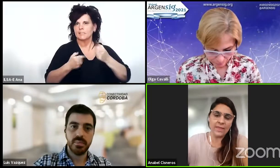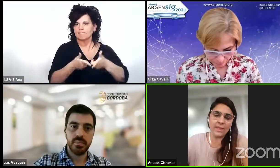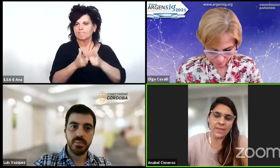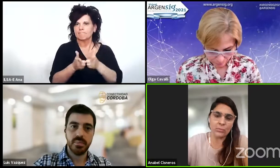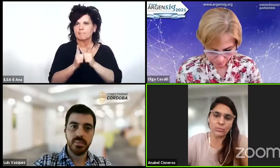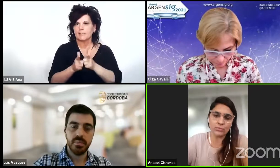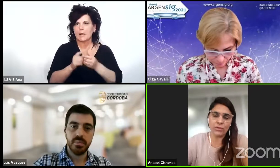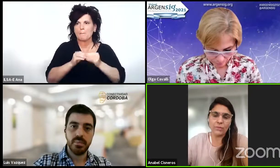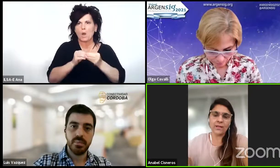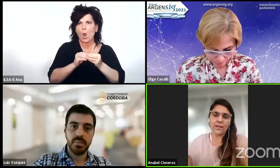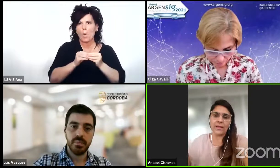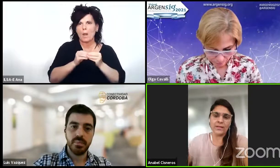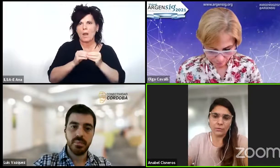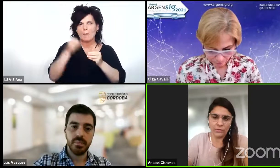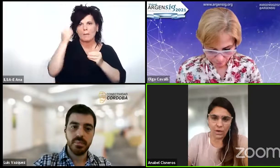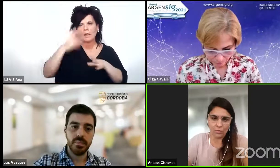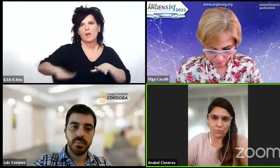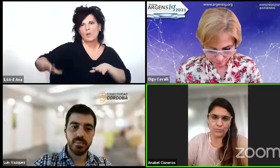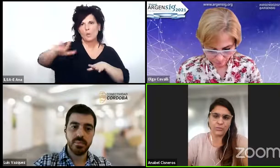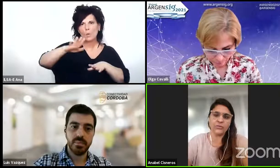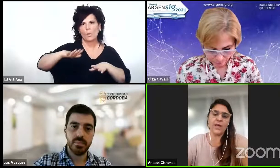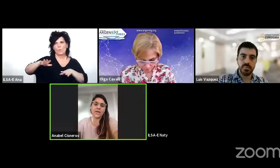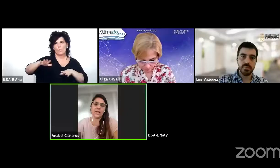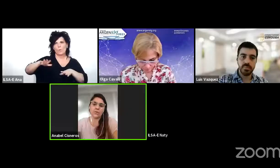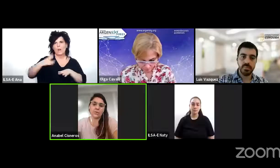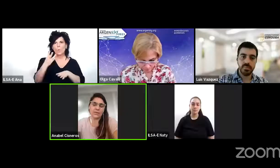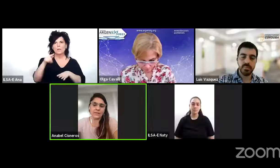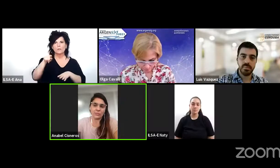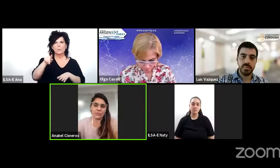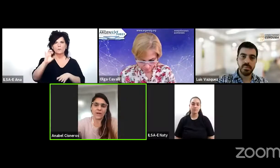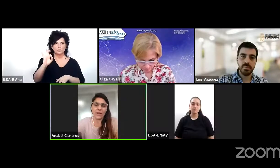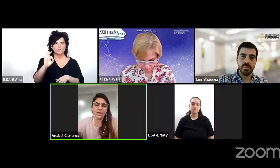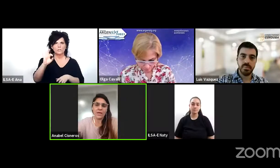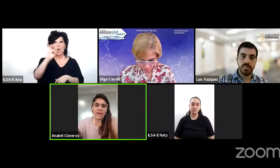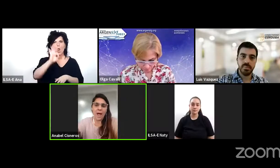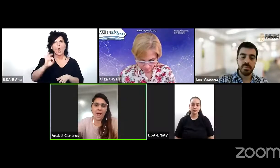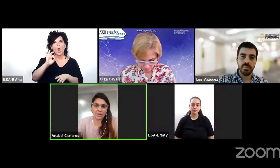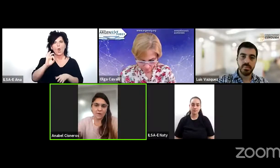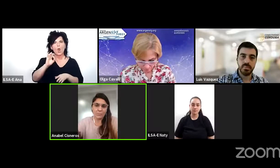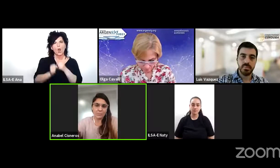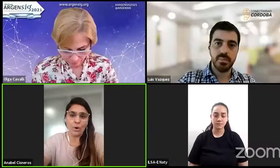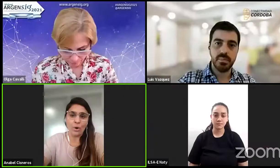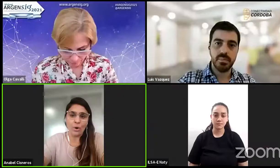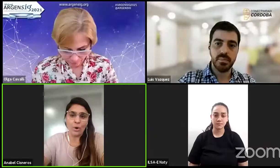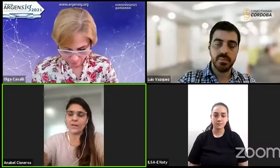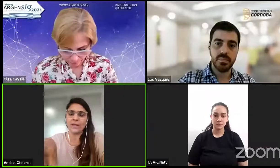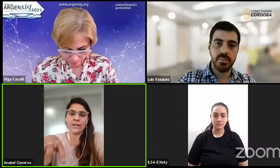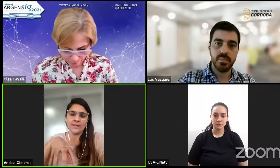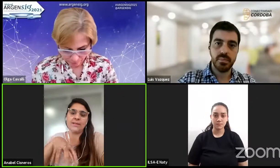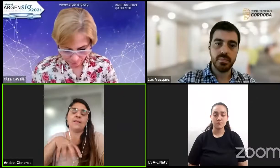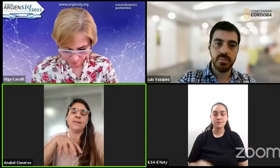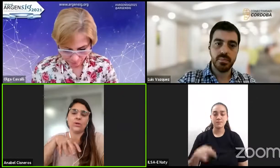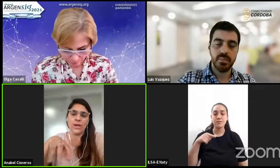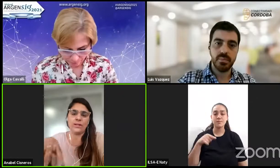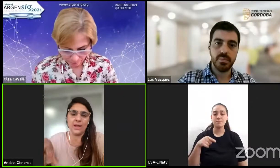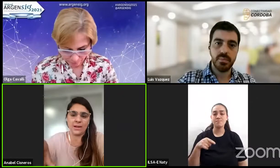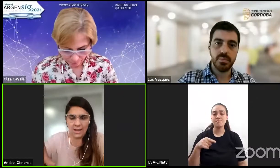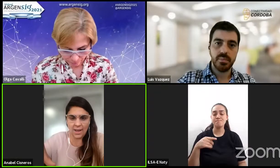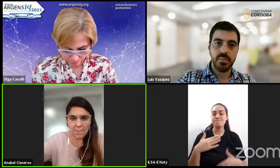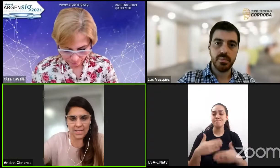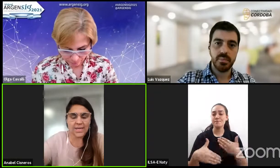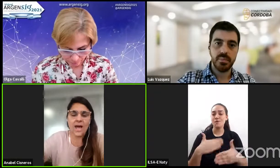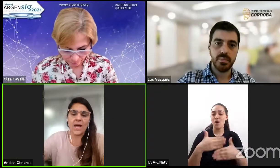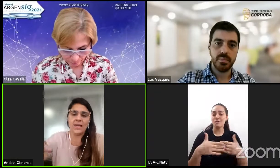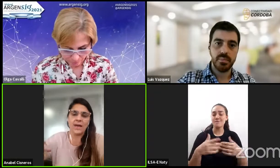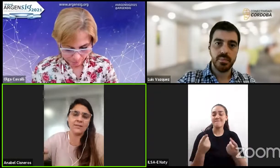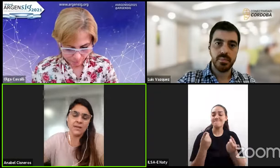ruralidad desde el punto de vista de la industria 4.0 o de la industria agro que produce y que necesita conectar